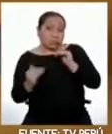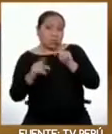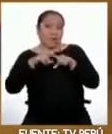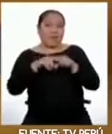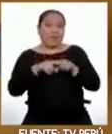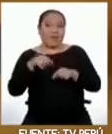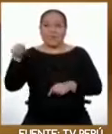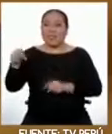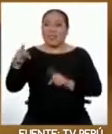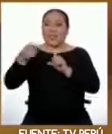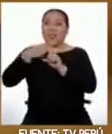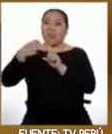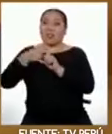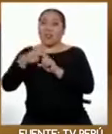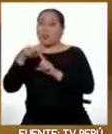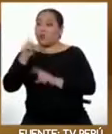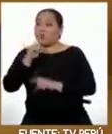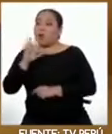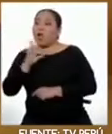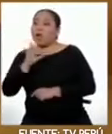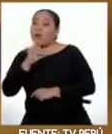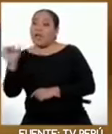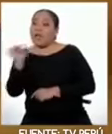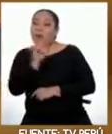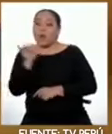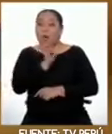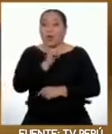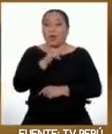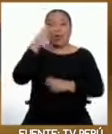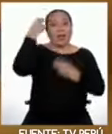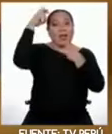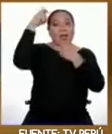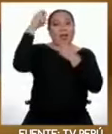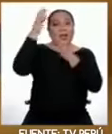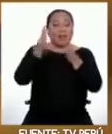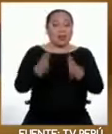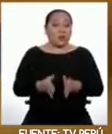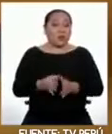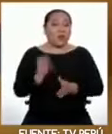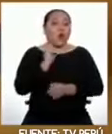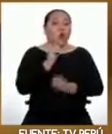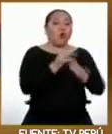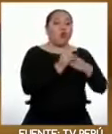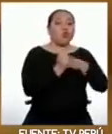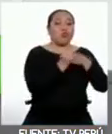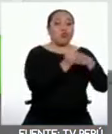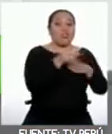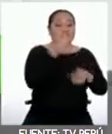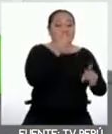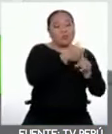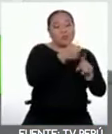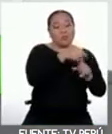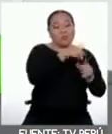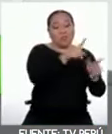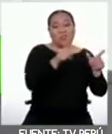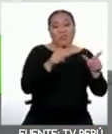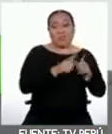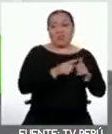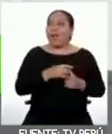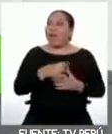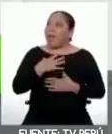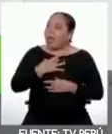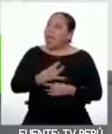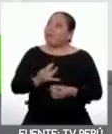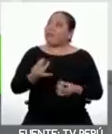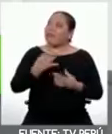lujo no hablará de la misma manera que el turista o los guías nativos de la ciudad. ¿No te parece? Interesante,